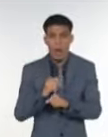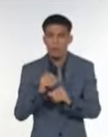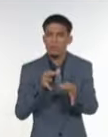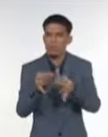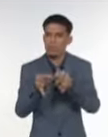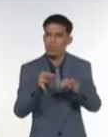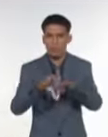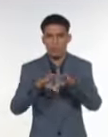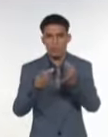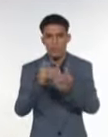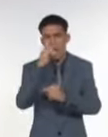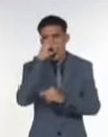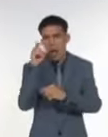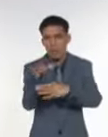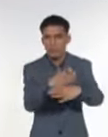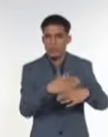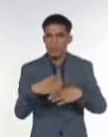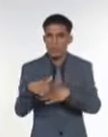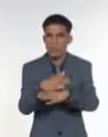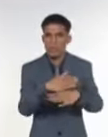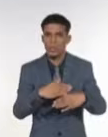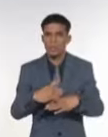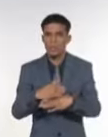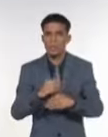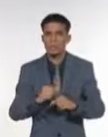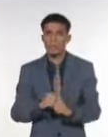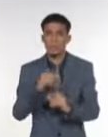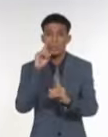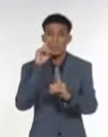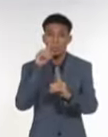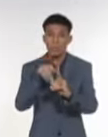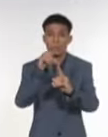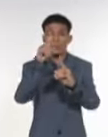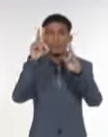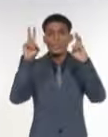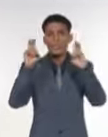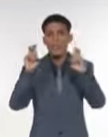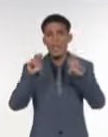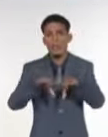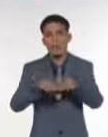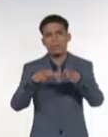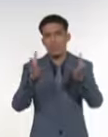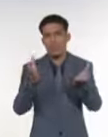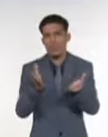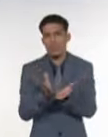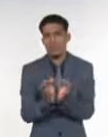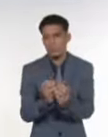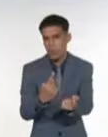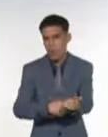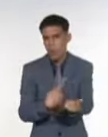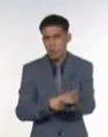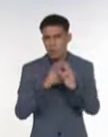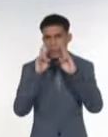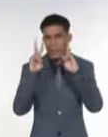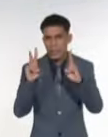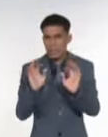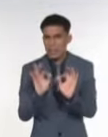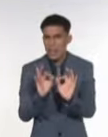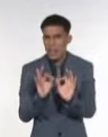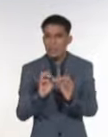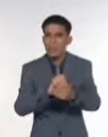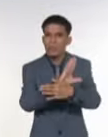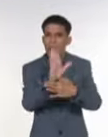de público. Sus mensajes están basados en los temas universales que nos atañen a todos. Nos gusta hablar del amor, nos gusta hablar